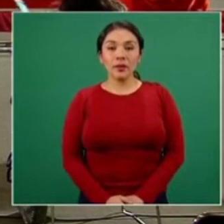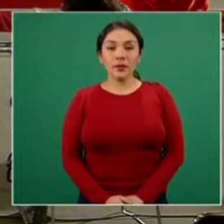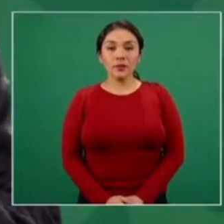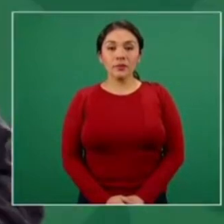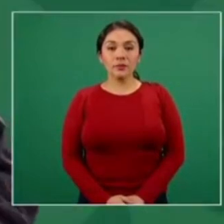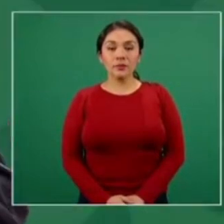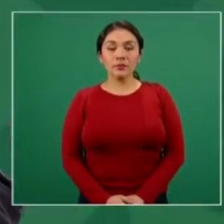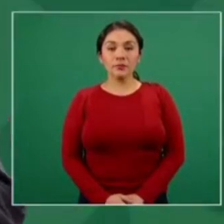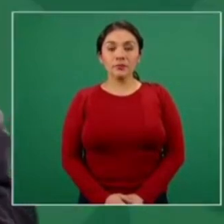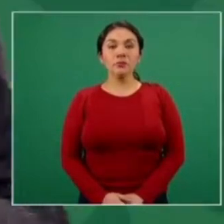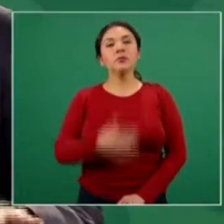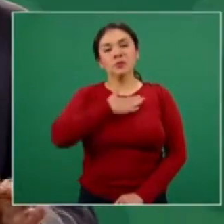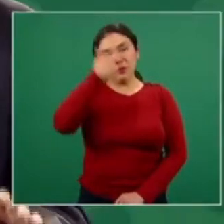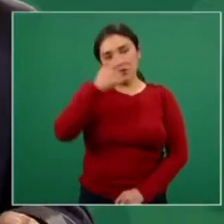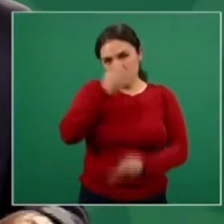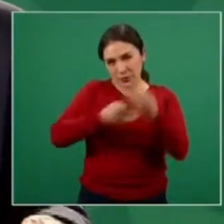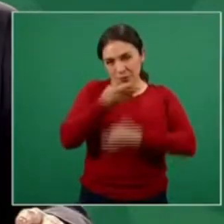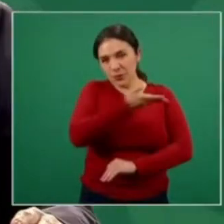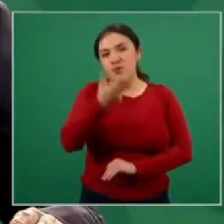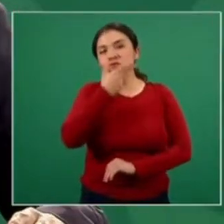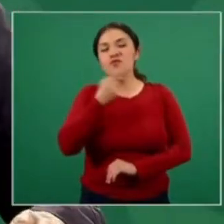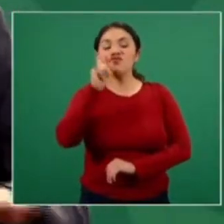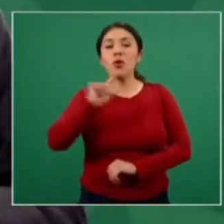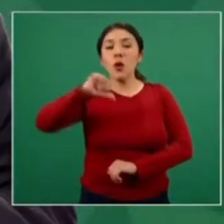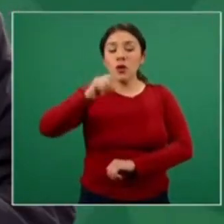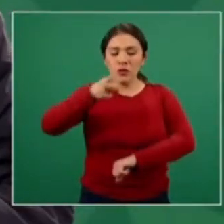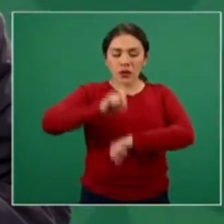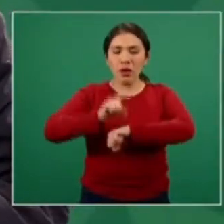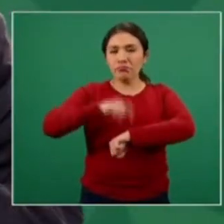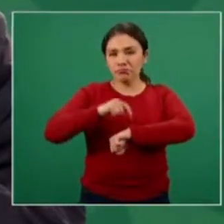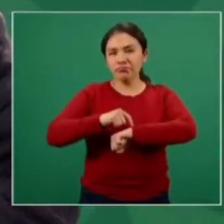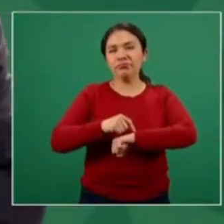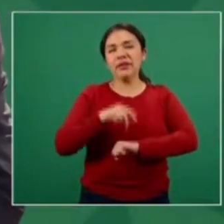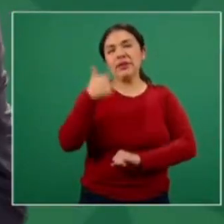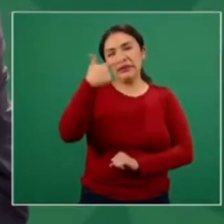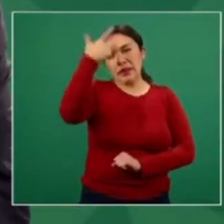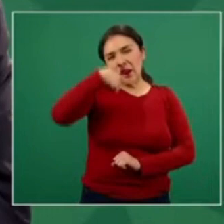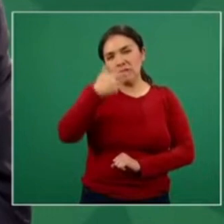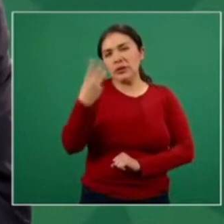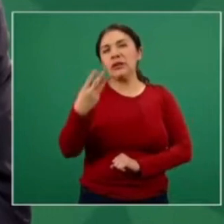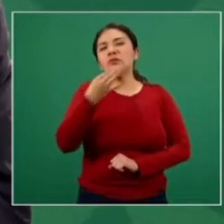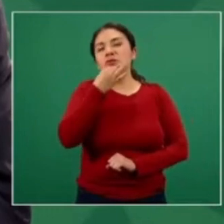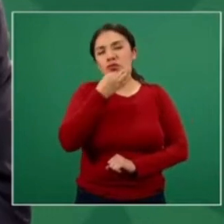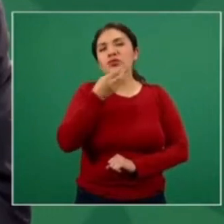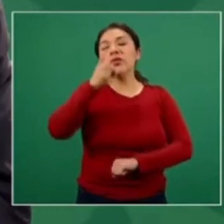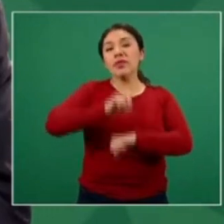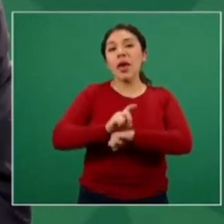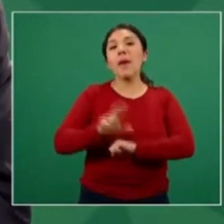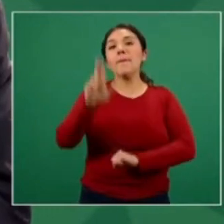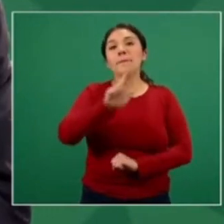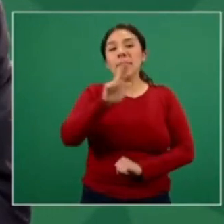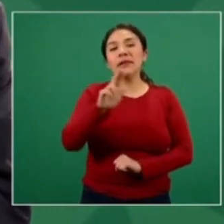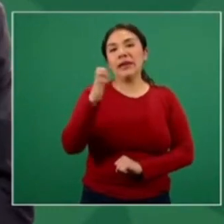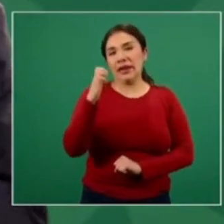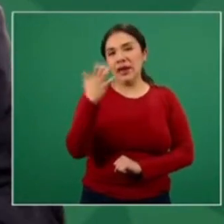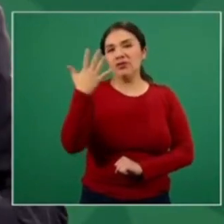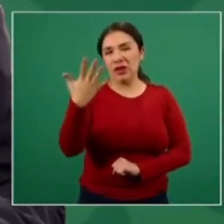Buenas noches tengan todas y todos. Son las 19:03 del martes 5 de enero de